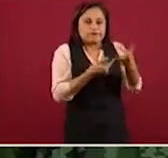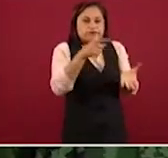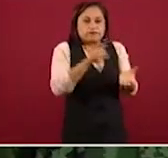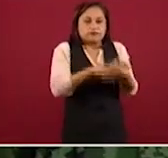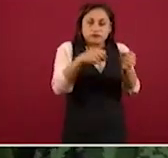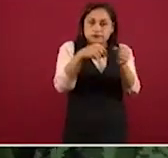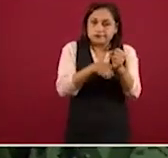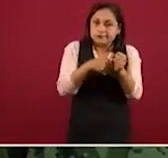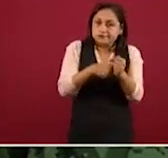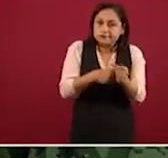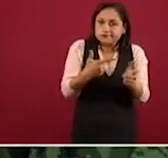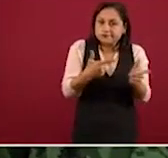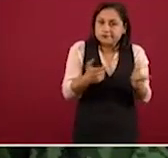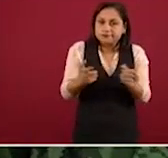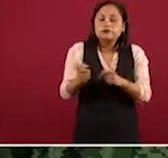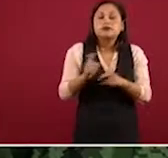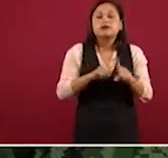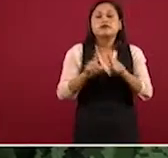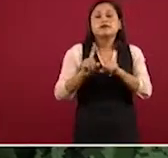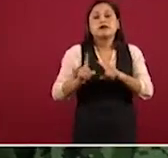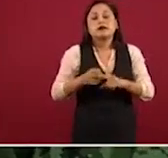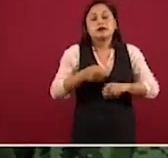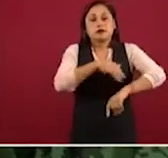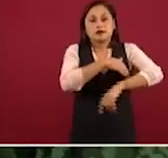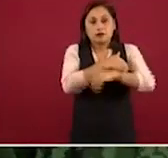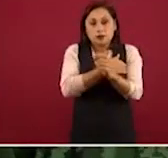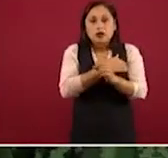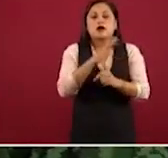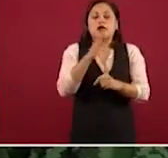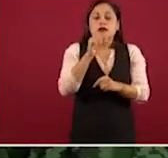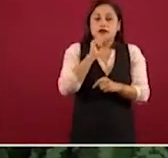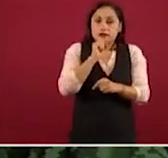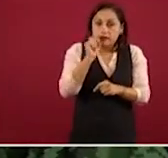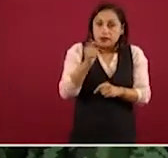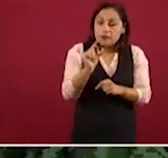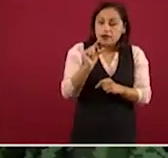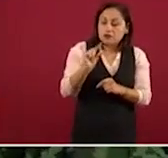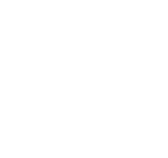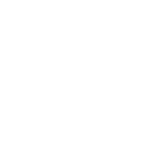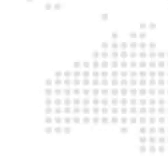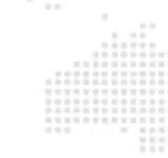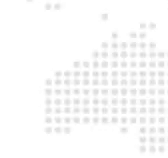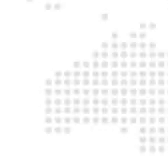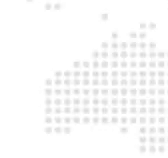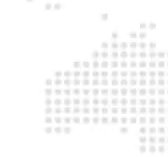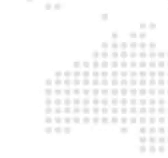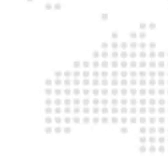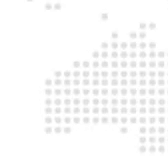con armamento, municiones y con dinero.